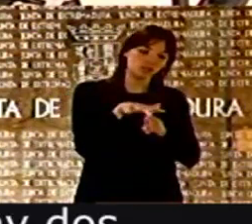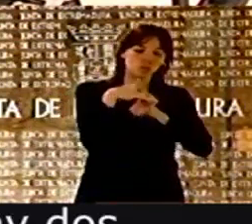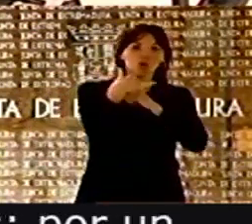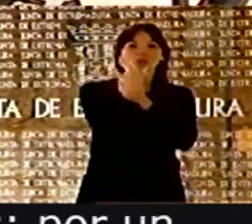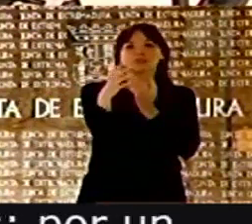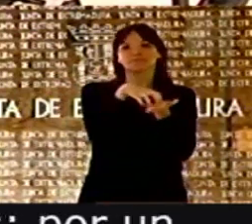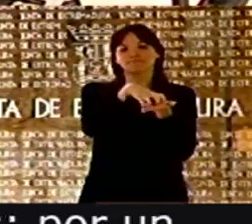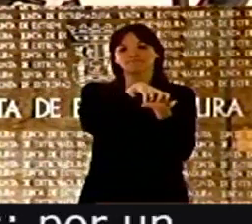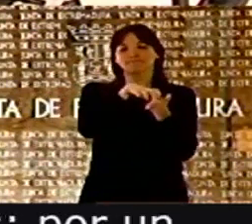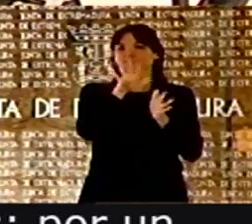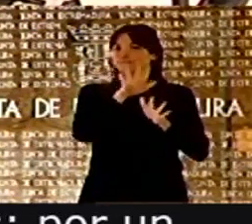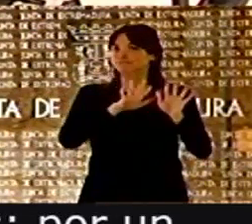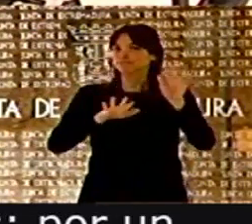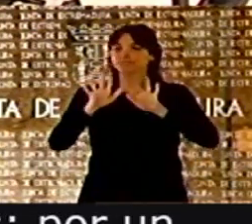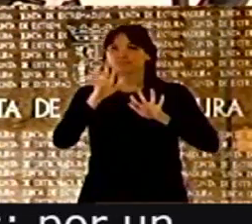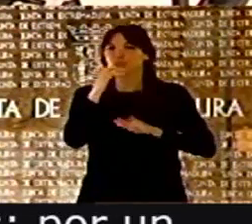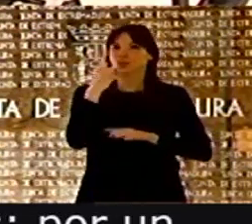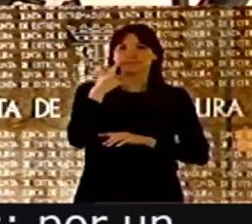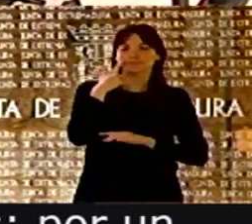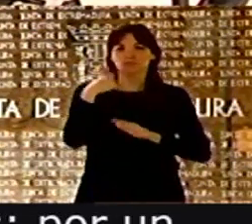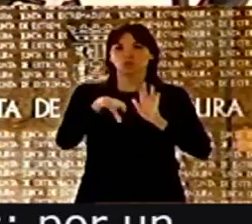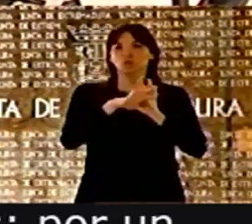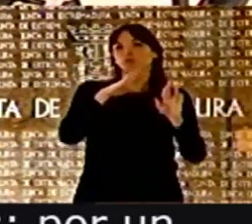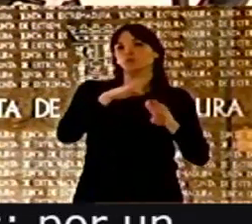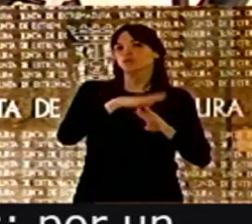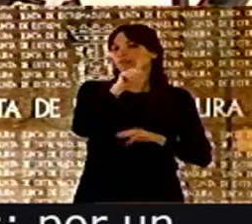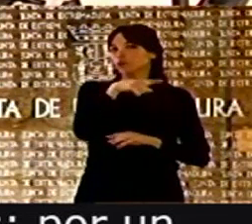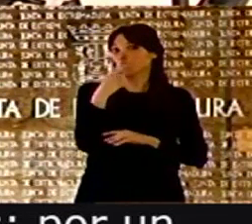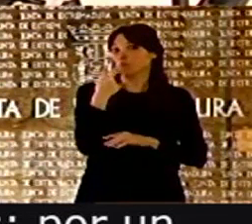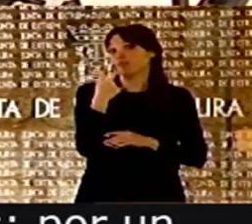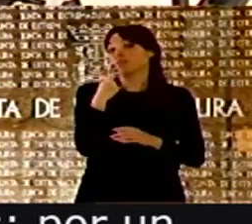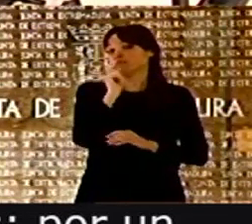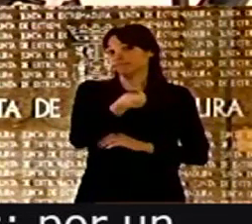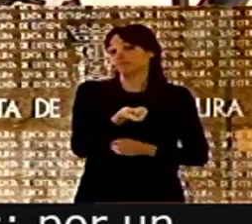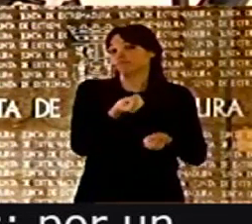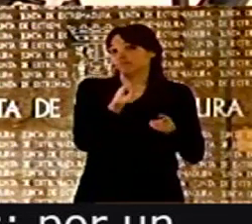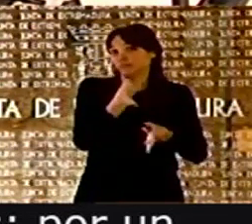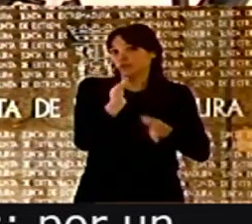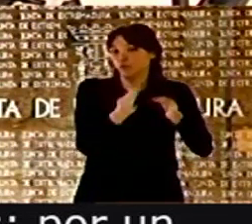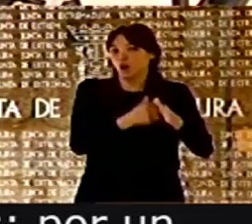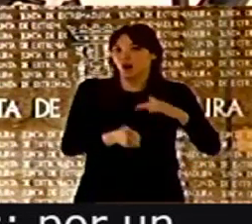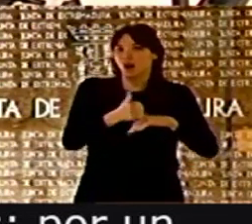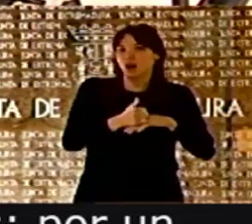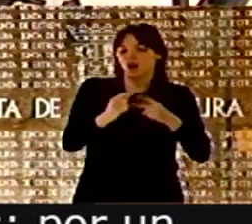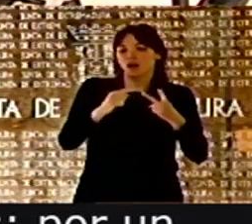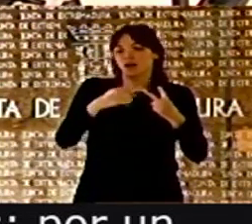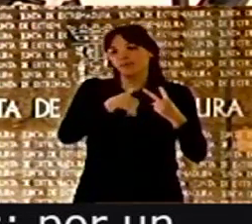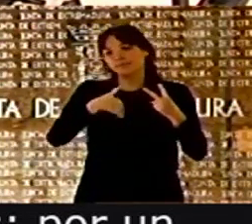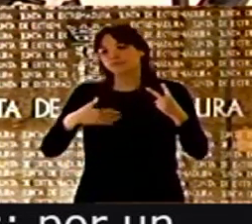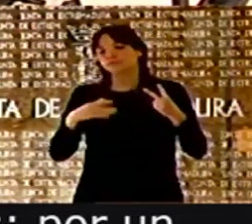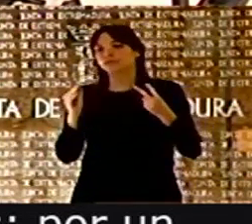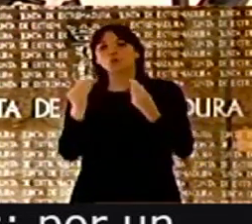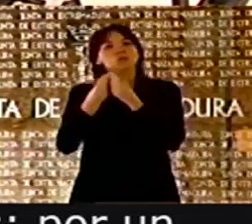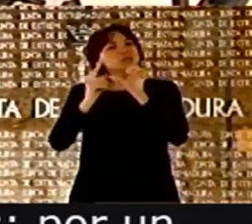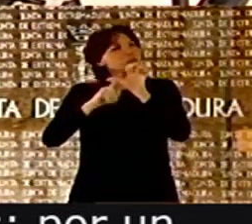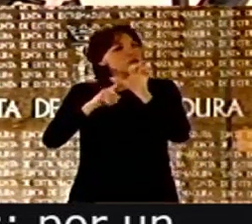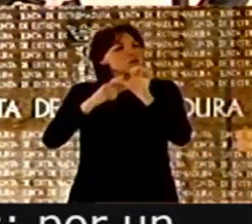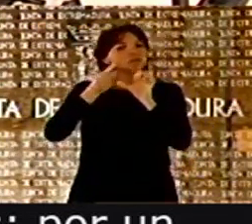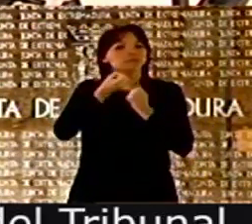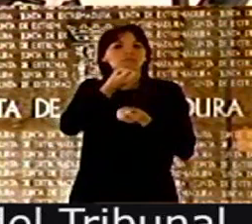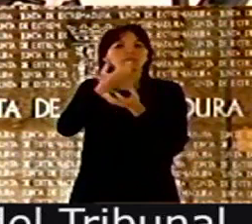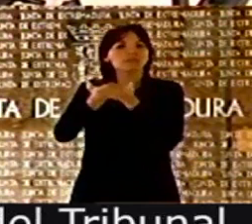las dudas de constitucionalidad que ha manifestado el Tribunal Superior y por otro, si la Junta ha presentado alegaciones o no ese informe que hizo desde la estación